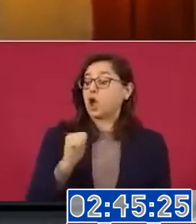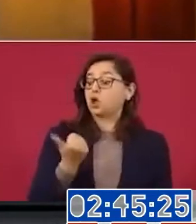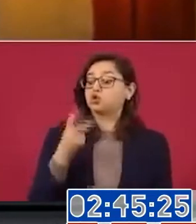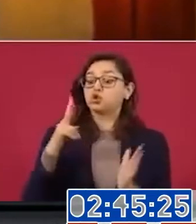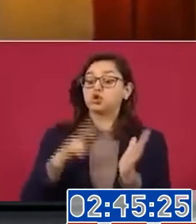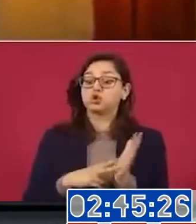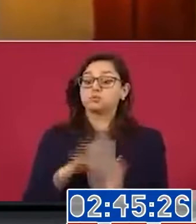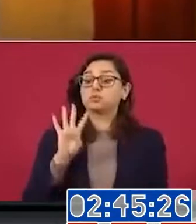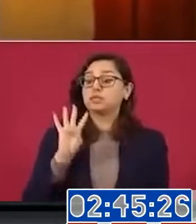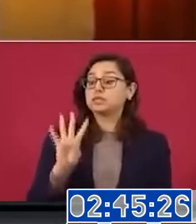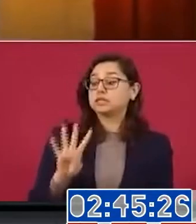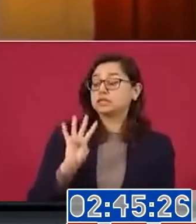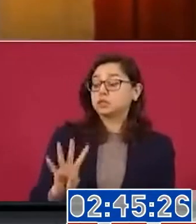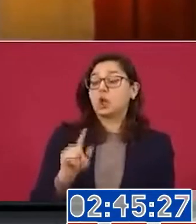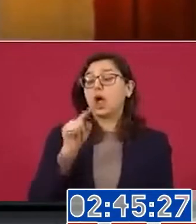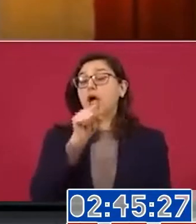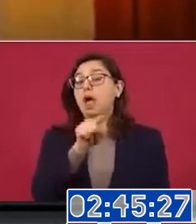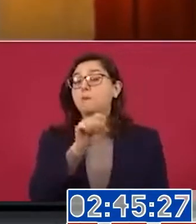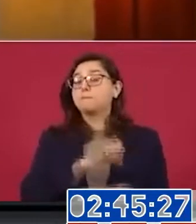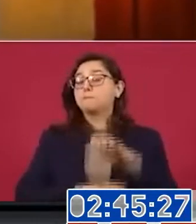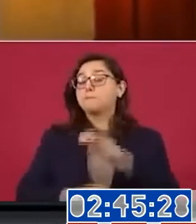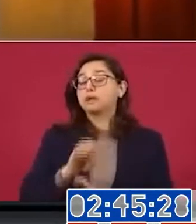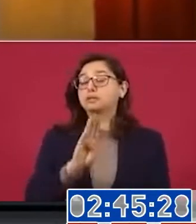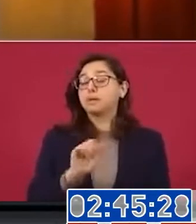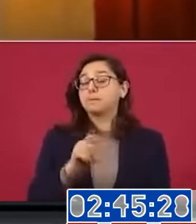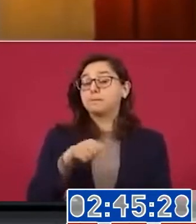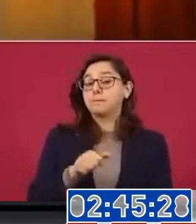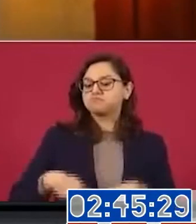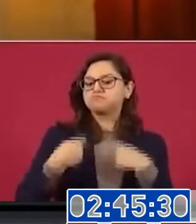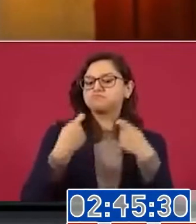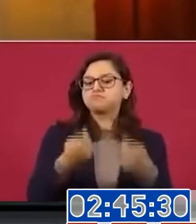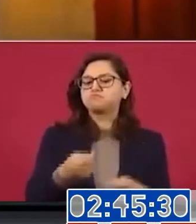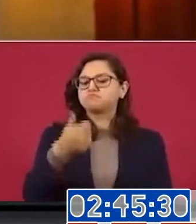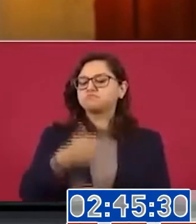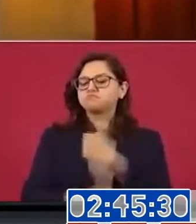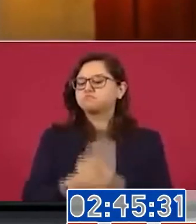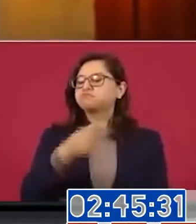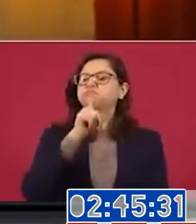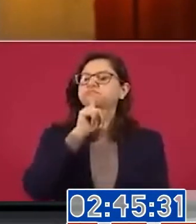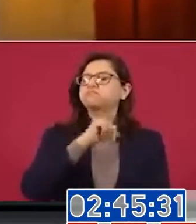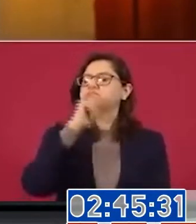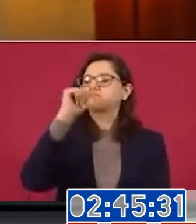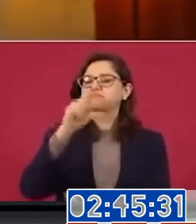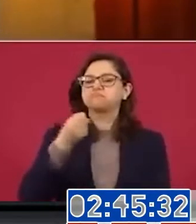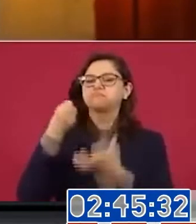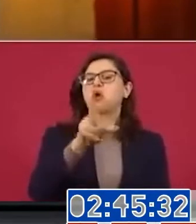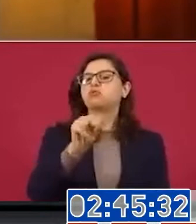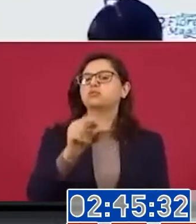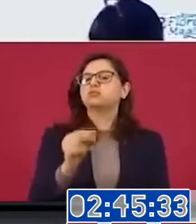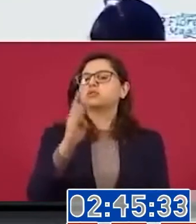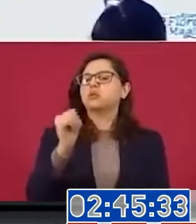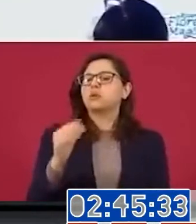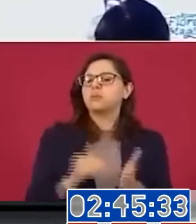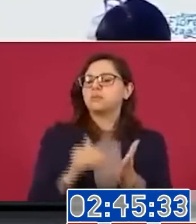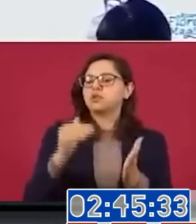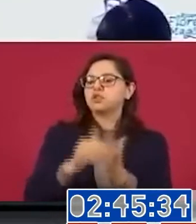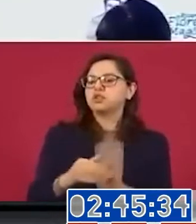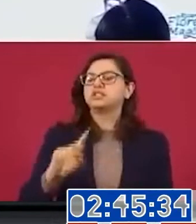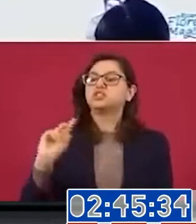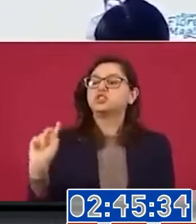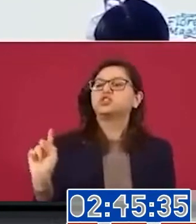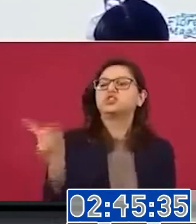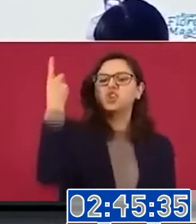explicación que dio ayer Romero Oropesa no resuelve esta pregunta. Pero aquí en Claro y Directo MX nos hemos puesto a